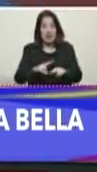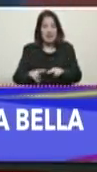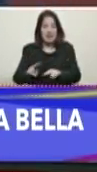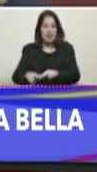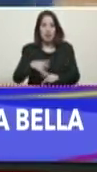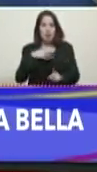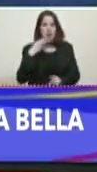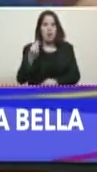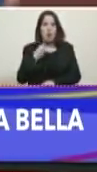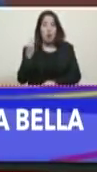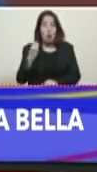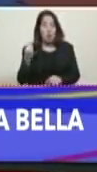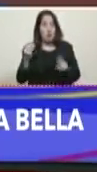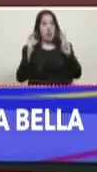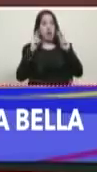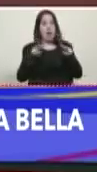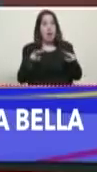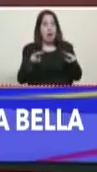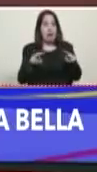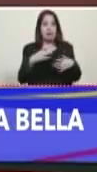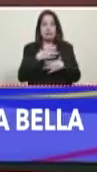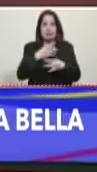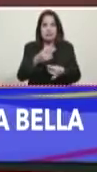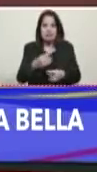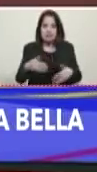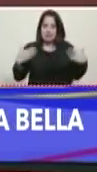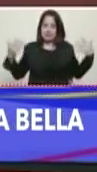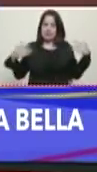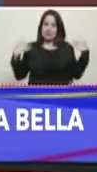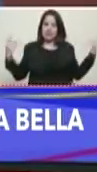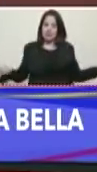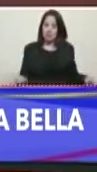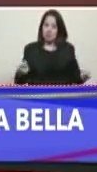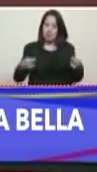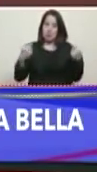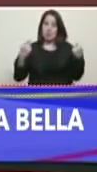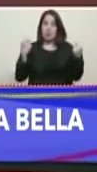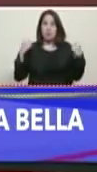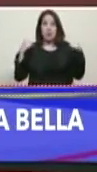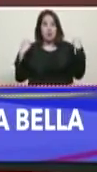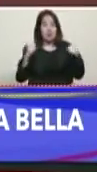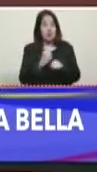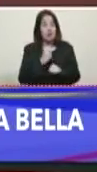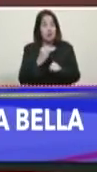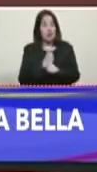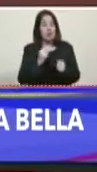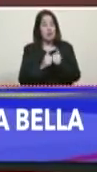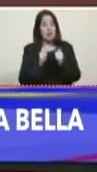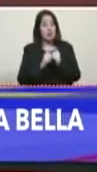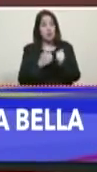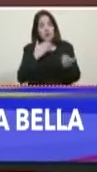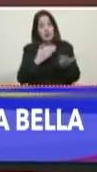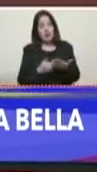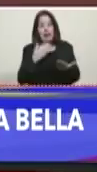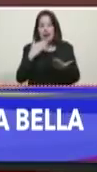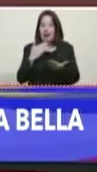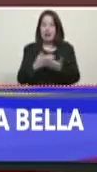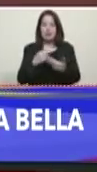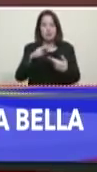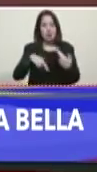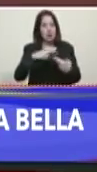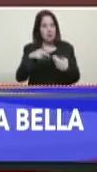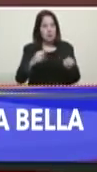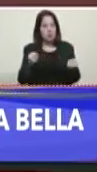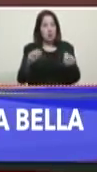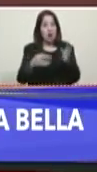por esta actividad y salen motivados con ganas de practicar deporte y agradecidos que la revolución les